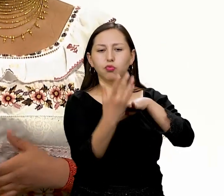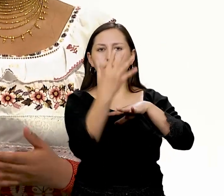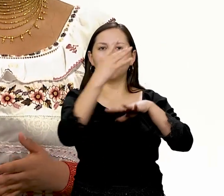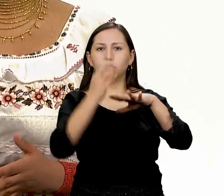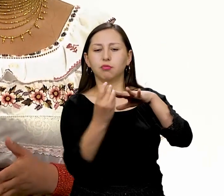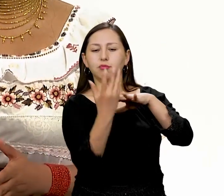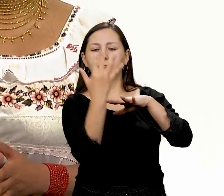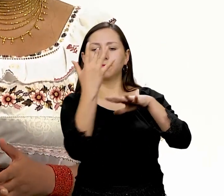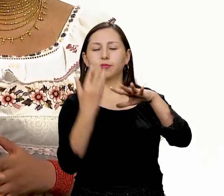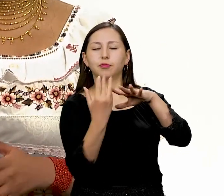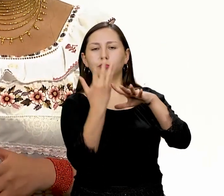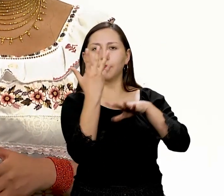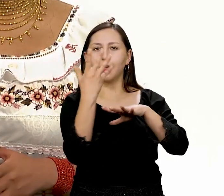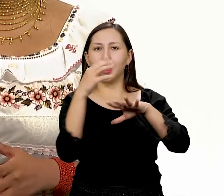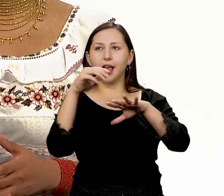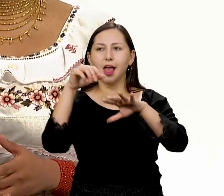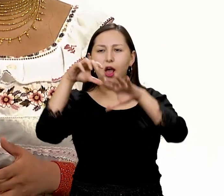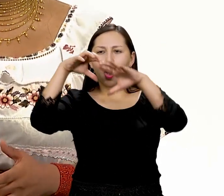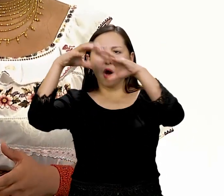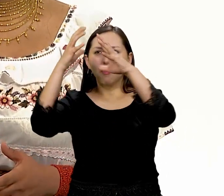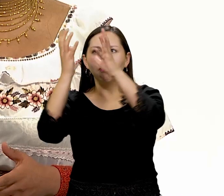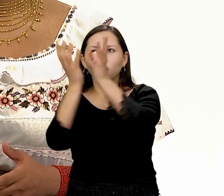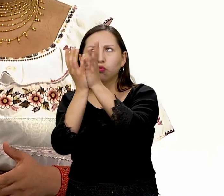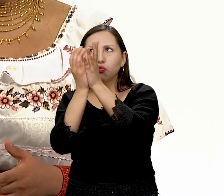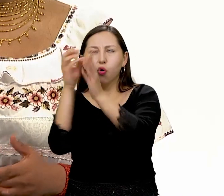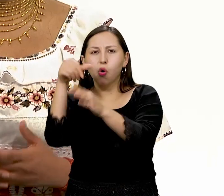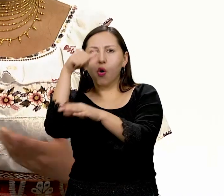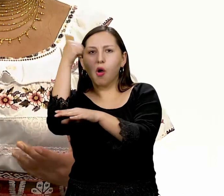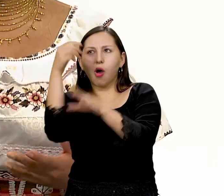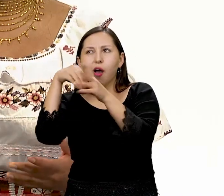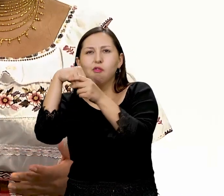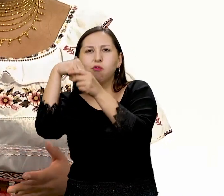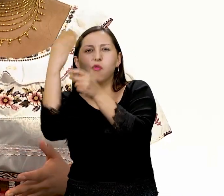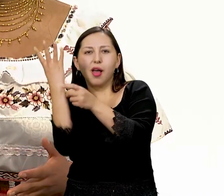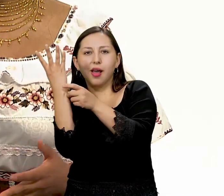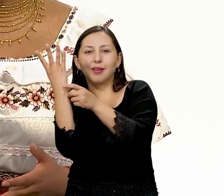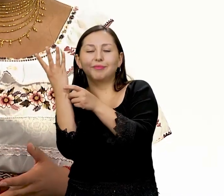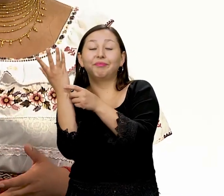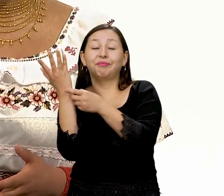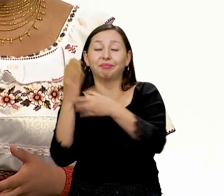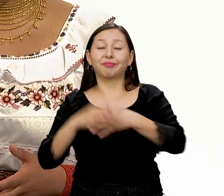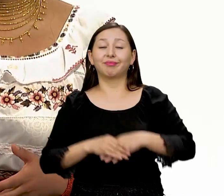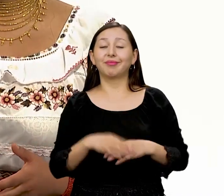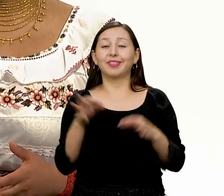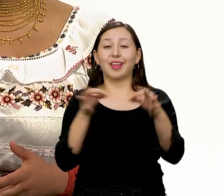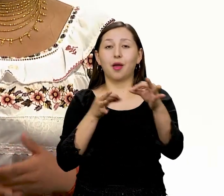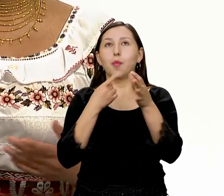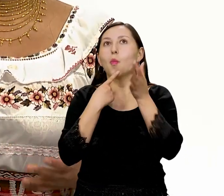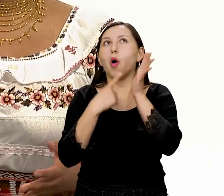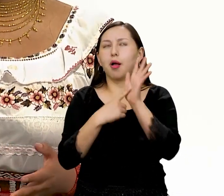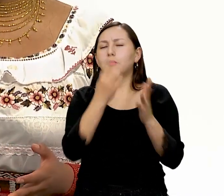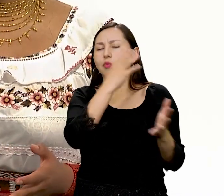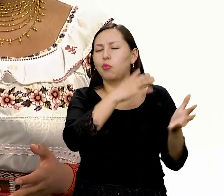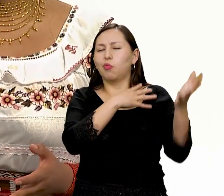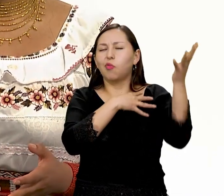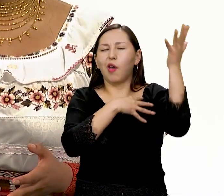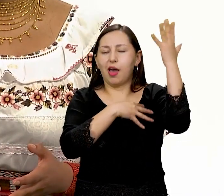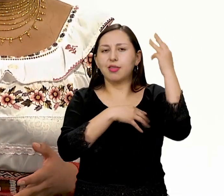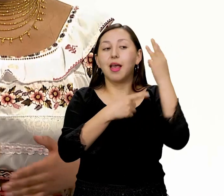pues sí, para el humano nada es imposible. Hasta ahorita, antes creíamos que era imposible tener